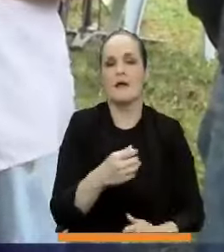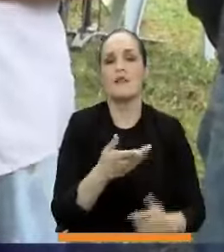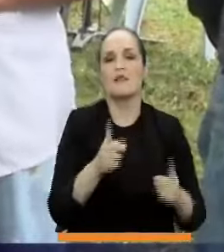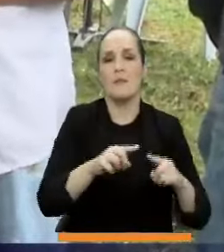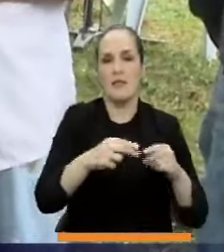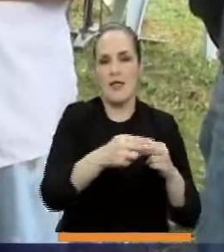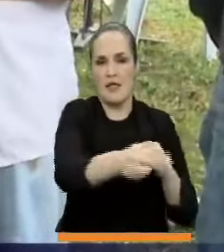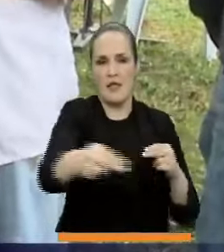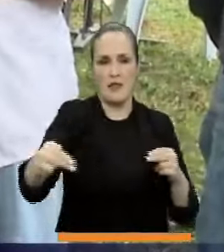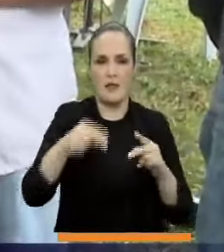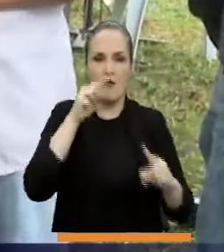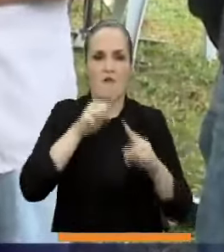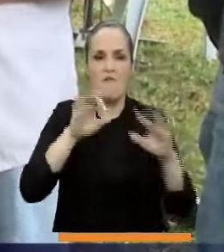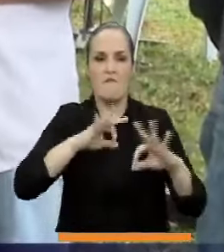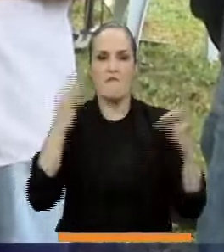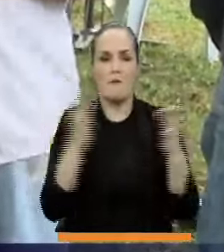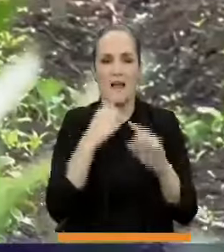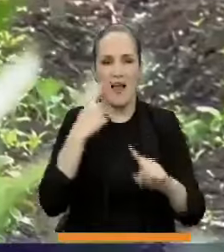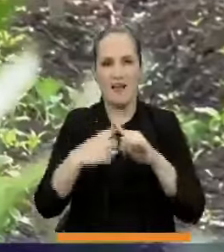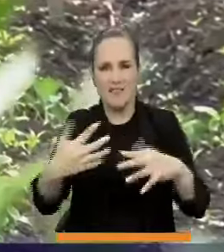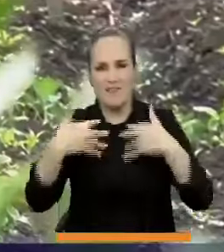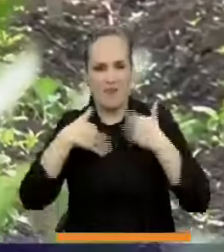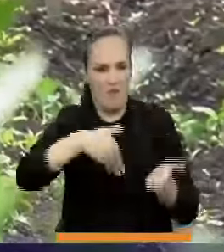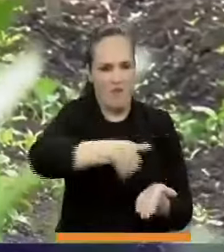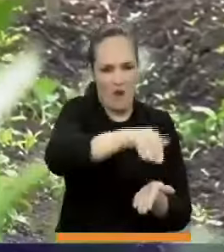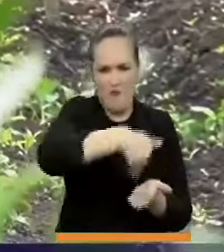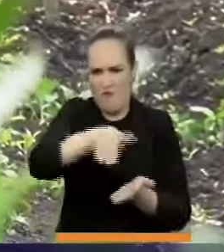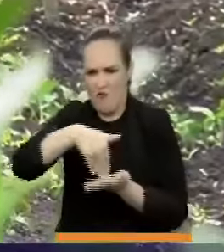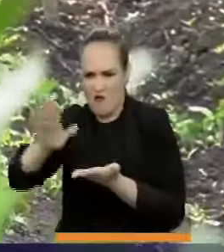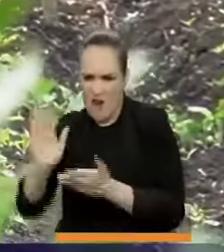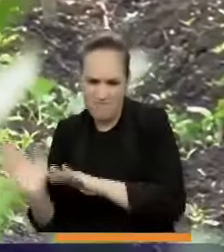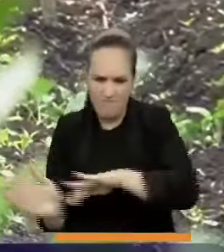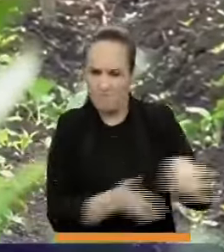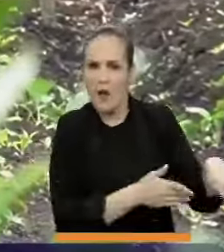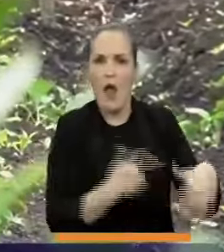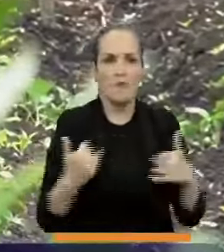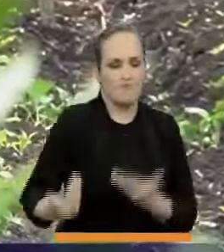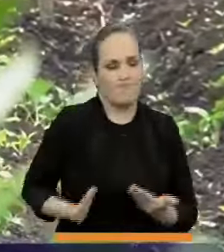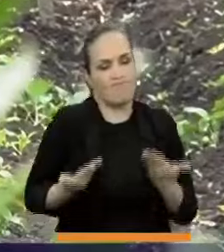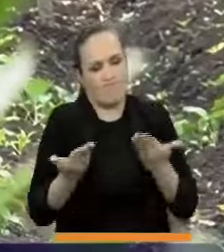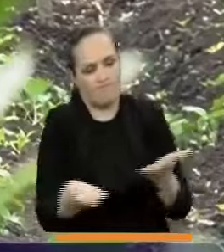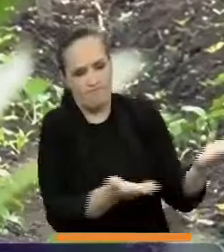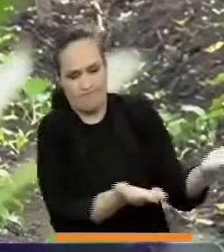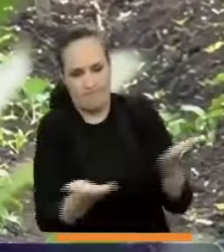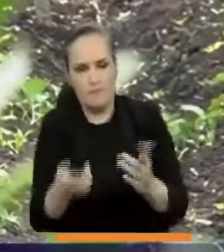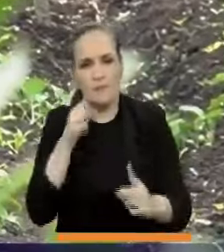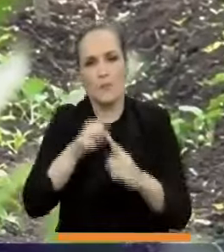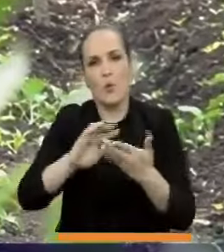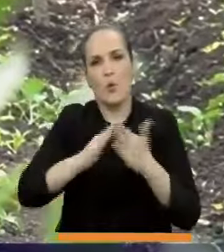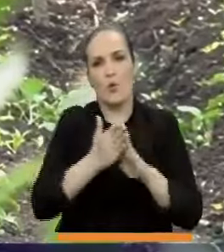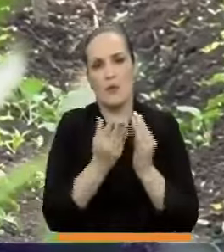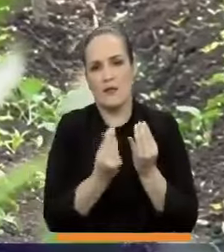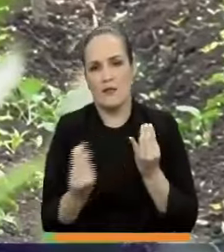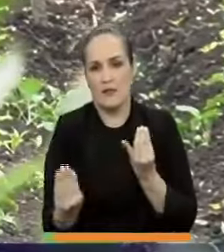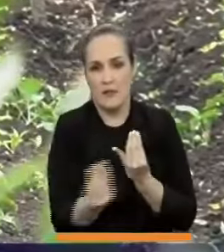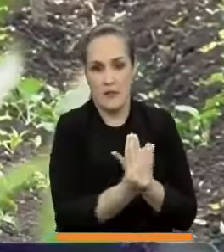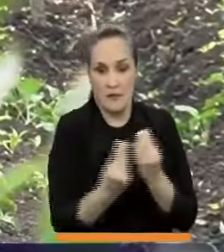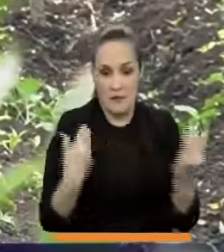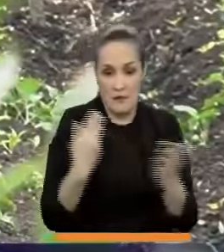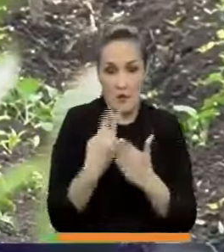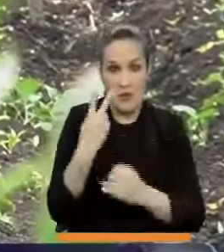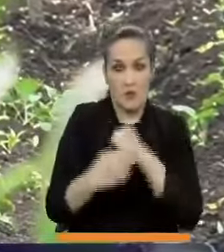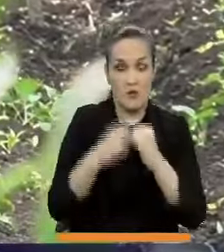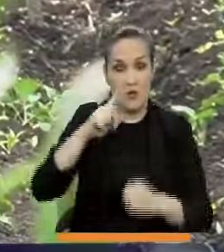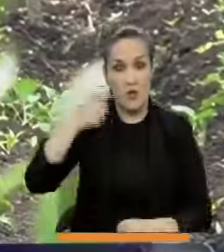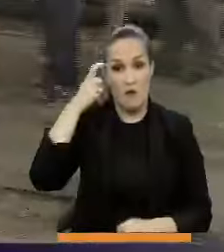32.677 hectáreas a familias víctimas de despojo y abandono forzoso, orientadas principalmente a comunidades étnicas. En estos dos años de